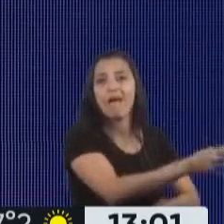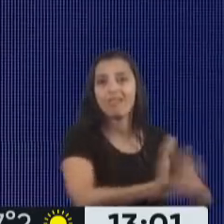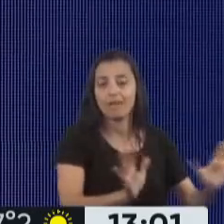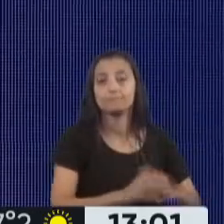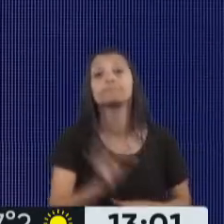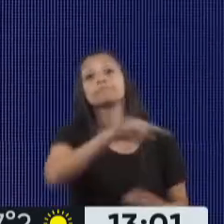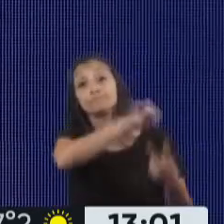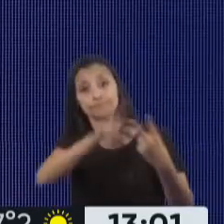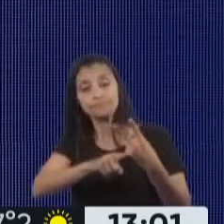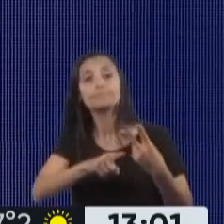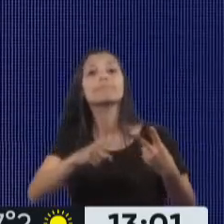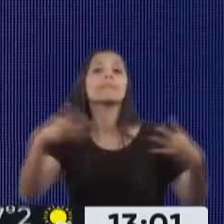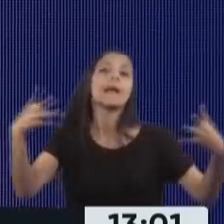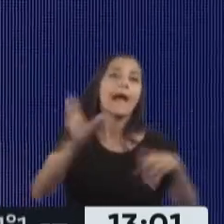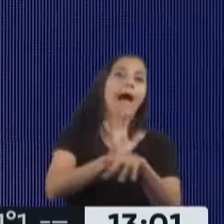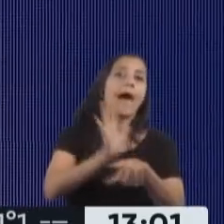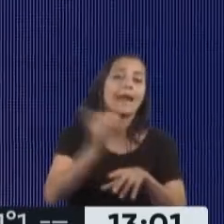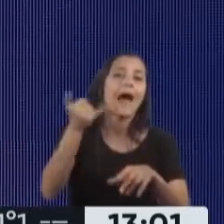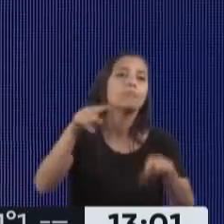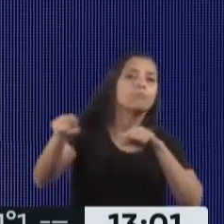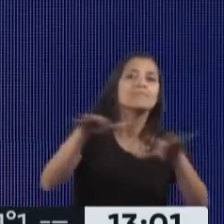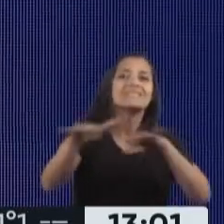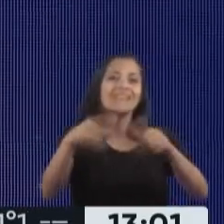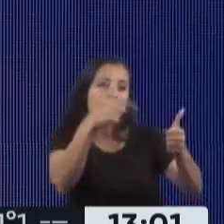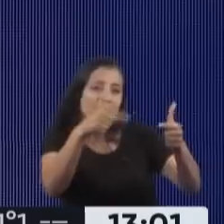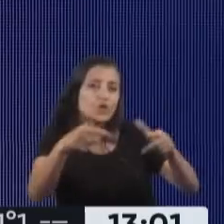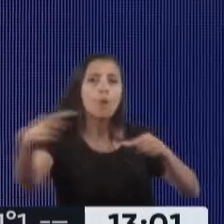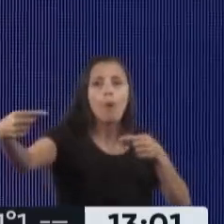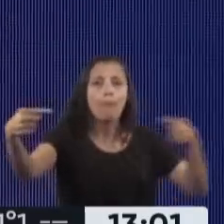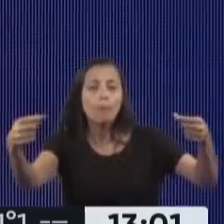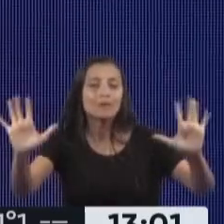Tienen guerras que son flujo contra flujo, no terminan nunca.